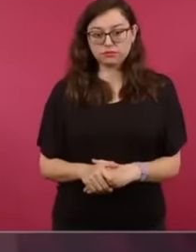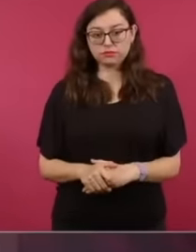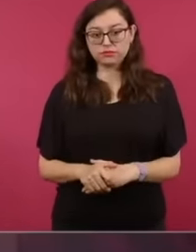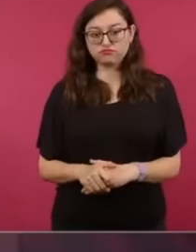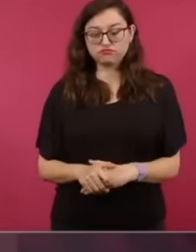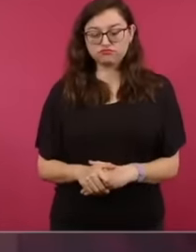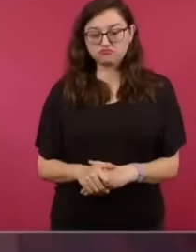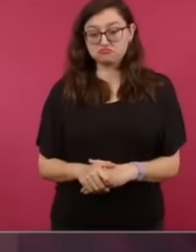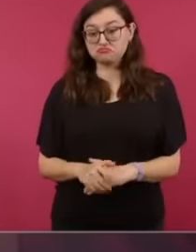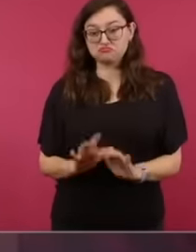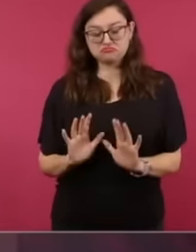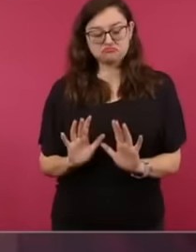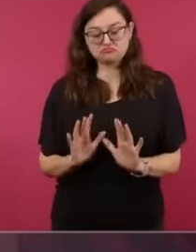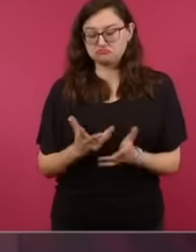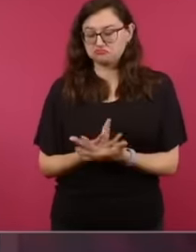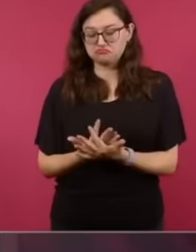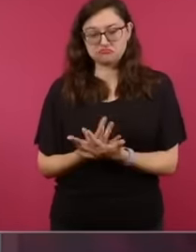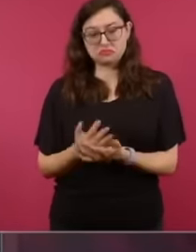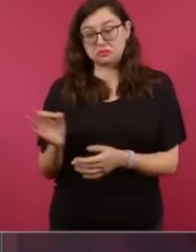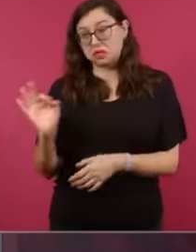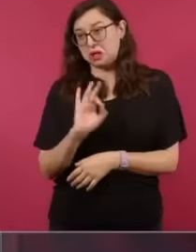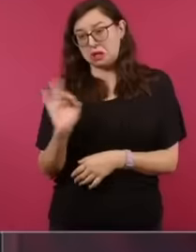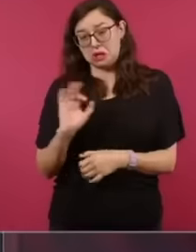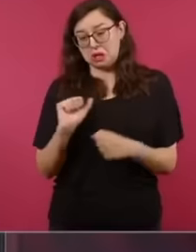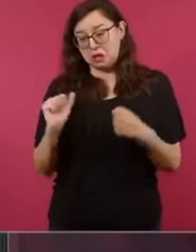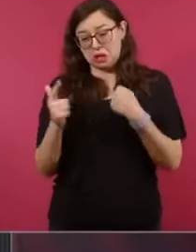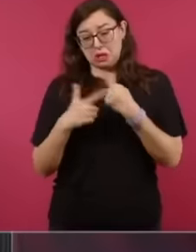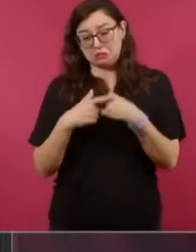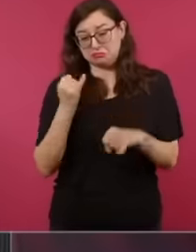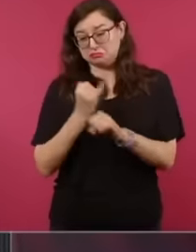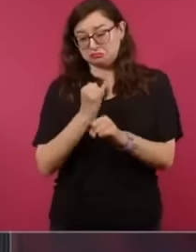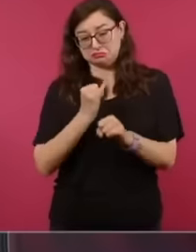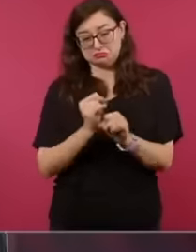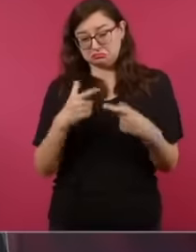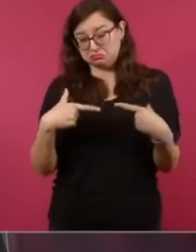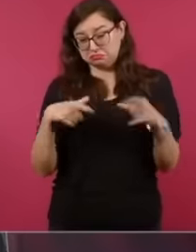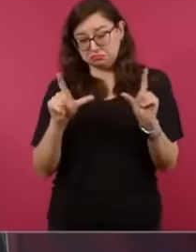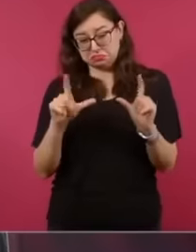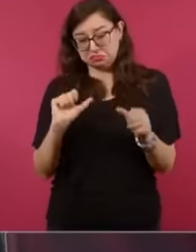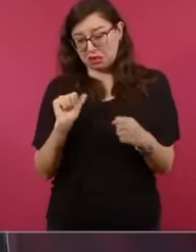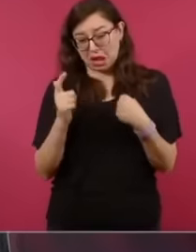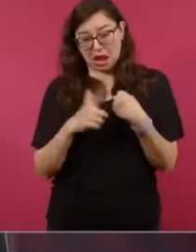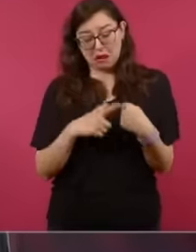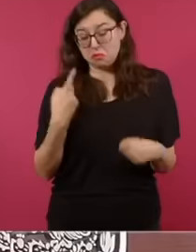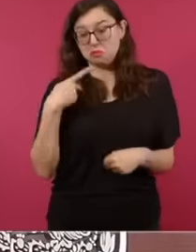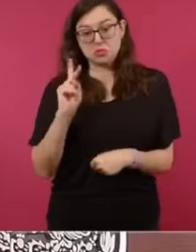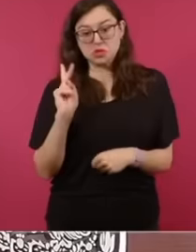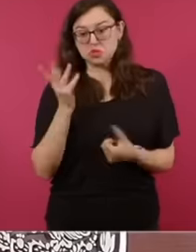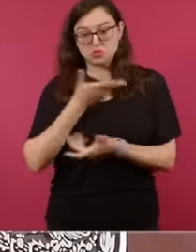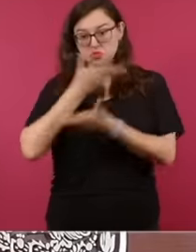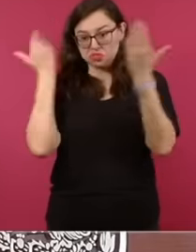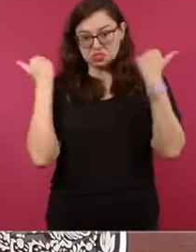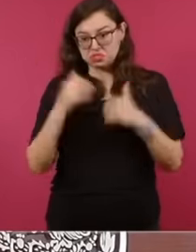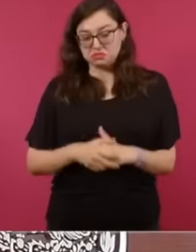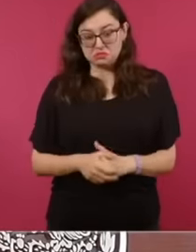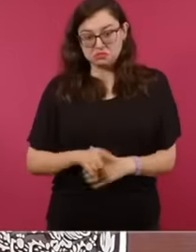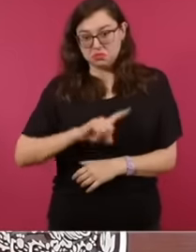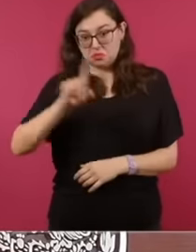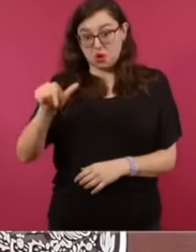Subo algo. Y al día siguiente vamos a estar aquí y vamos a hablar más.